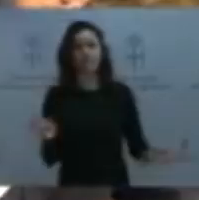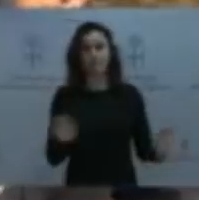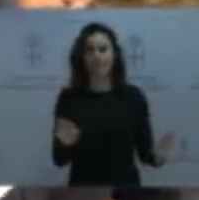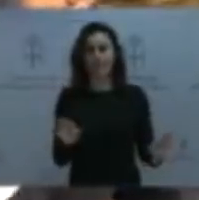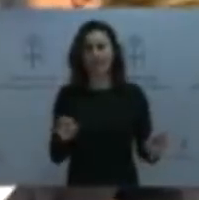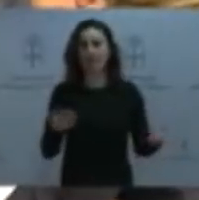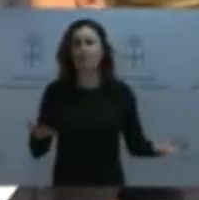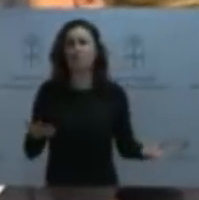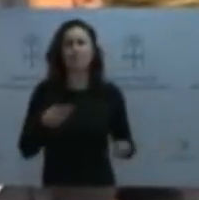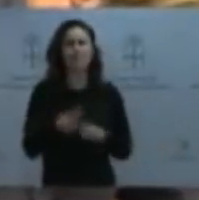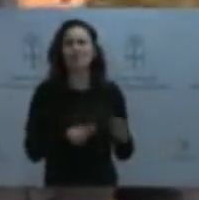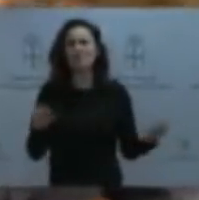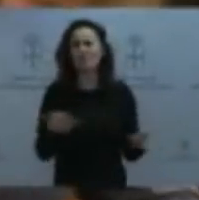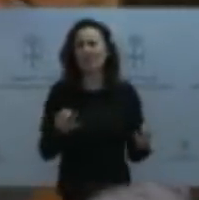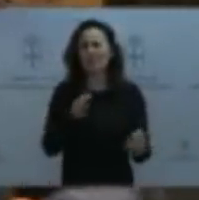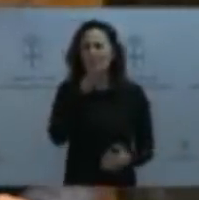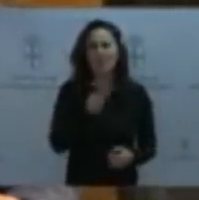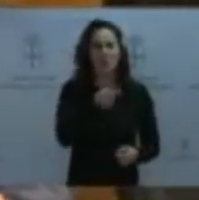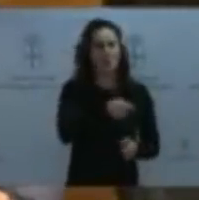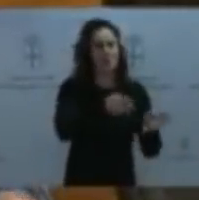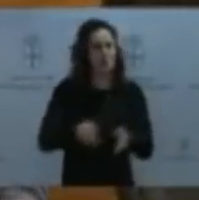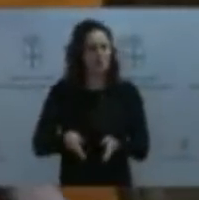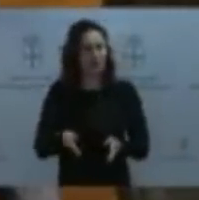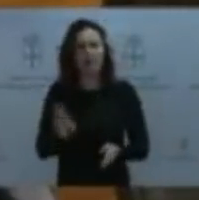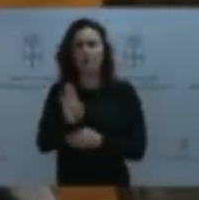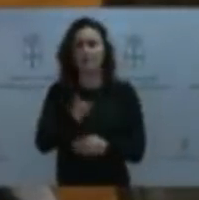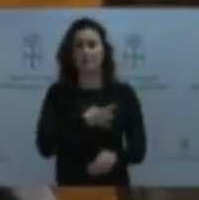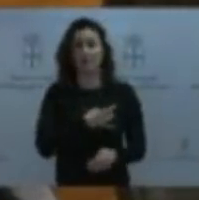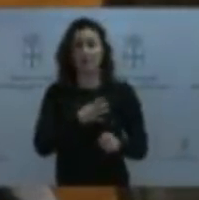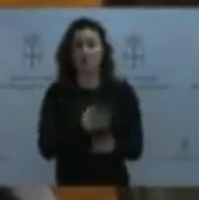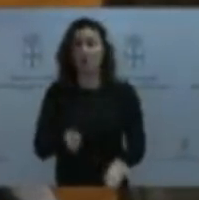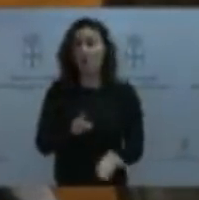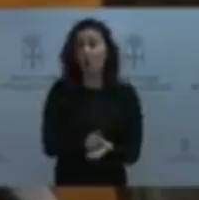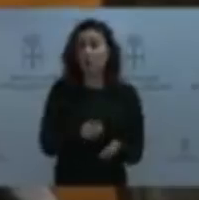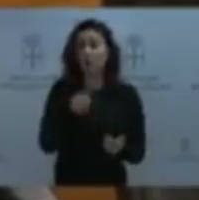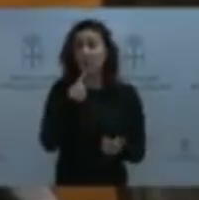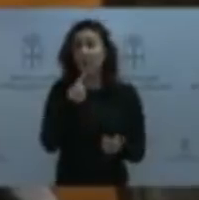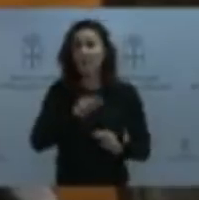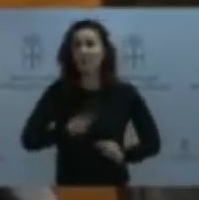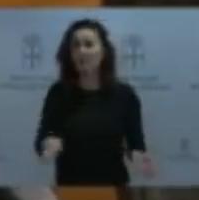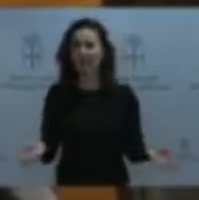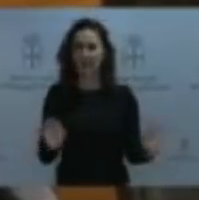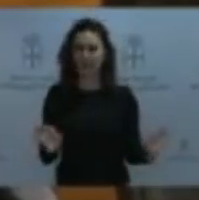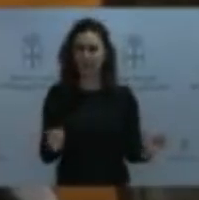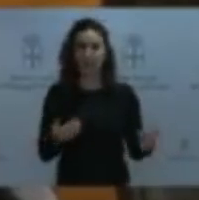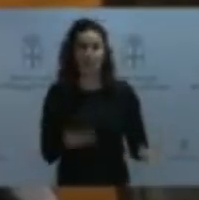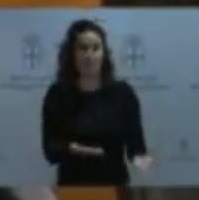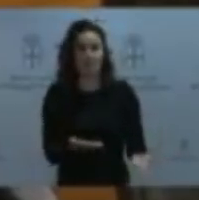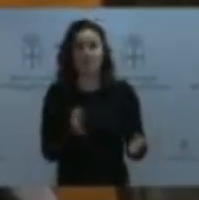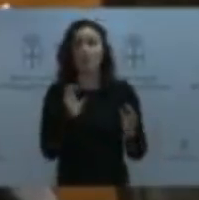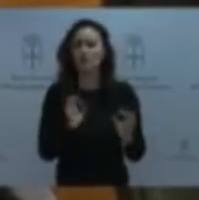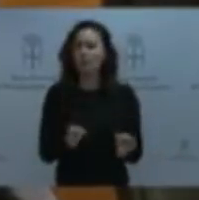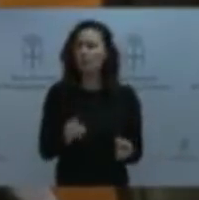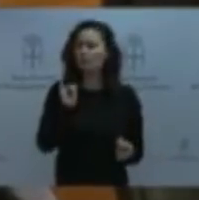las representantes de las trabajadoras no volvieron nunca con una respuesta. Sí trascendió que el director general de Trabajo alegaba que Liberbank